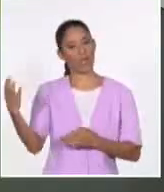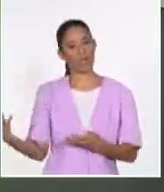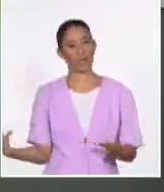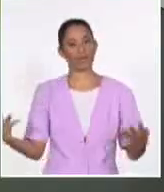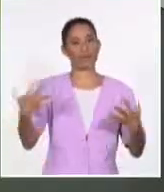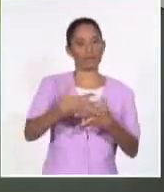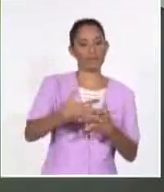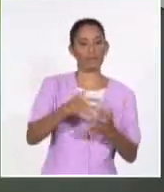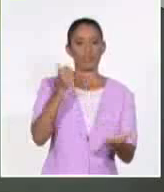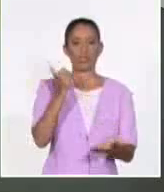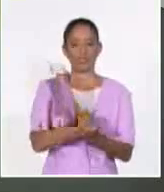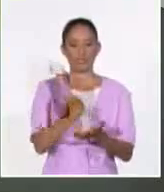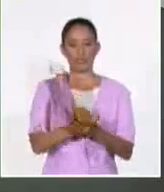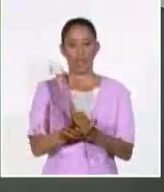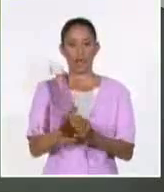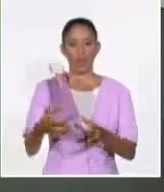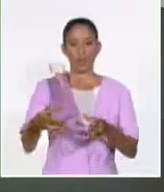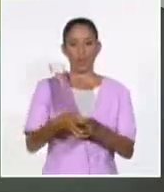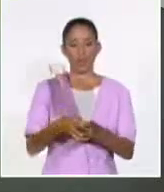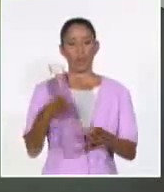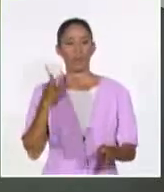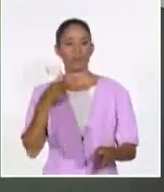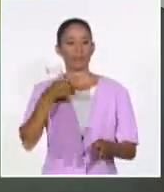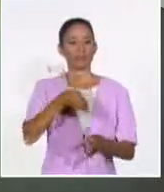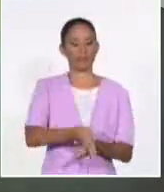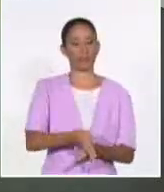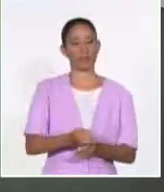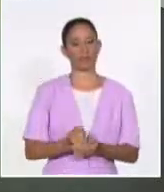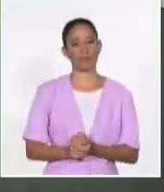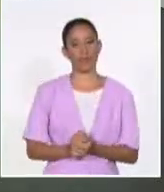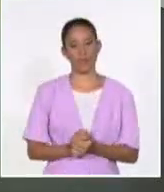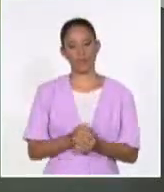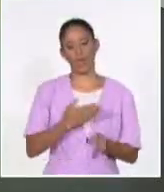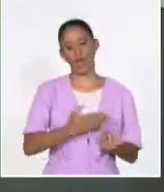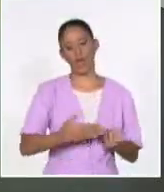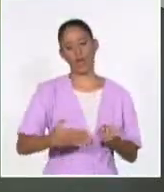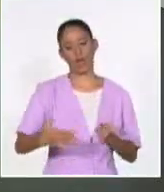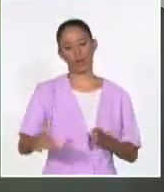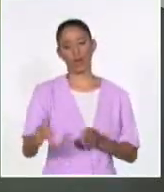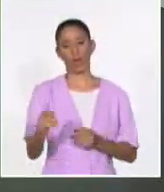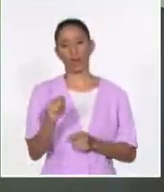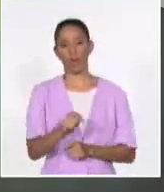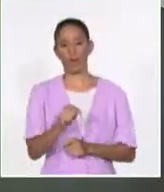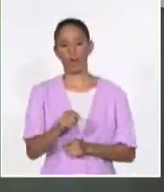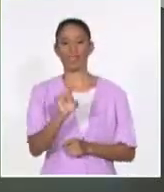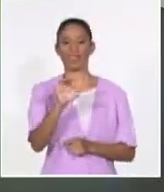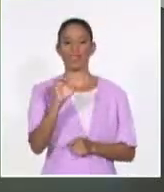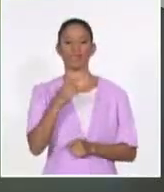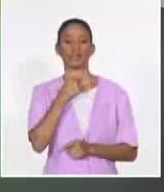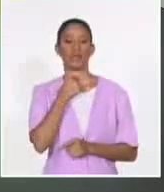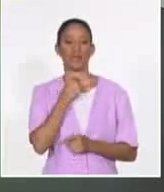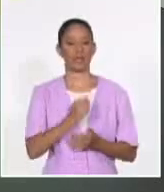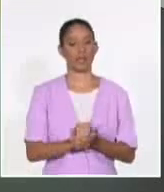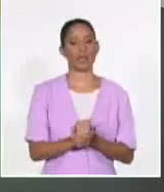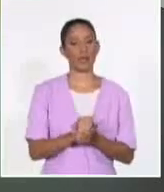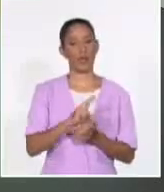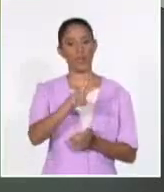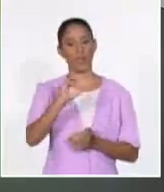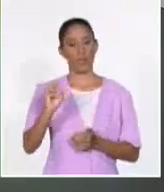las antiguas FARC, entró a regir desde hoy y se extenderá hasta el próximo 15 de enero del año 2024 con